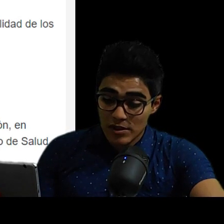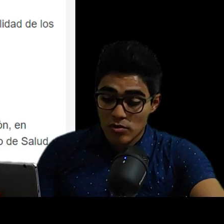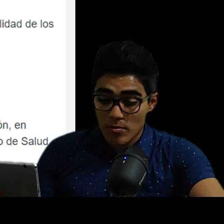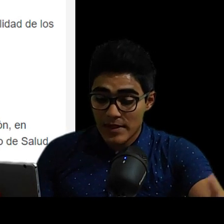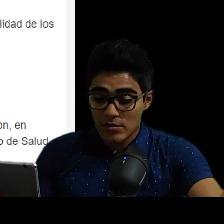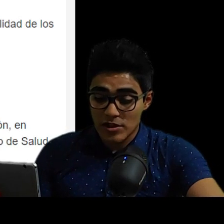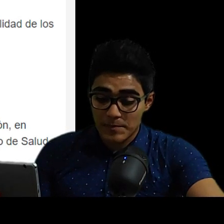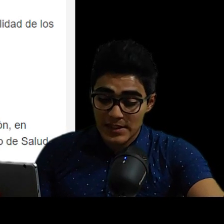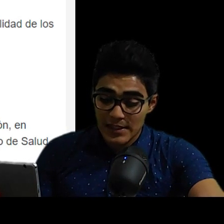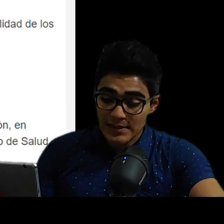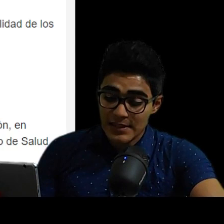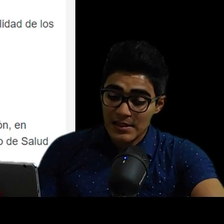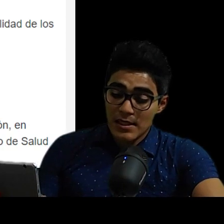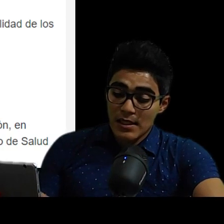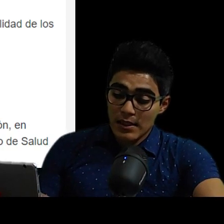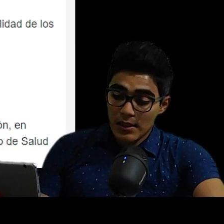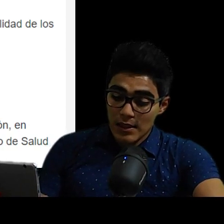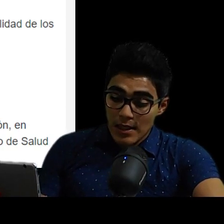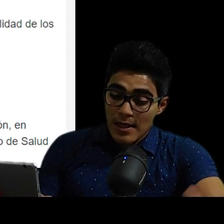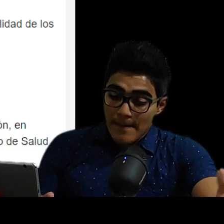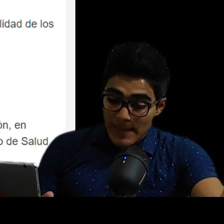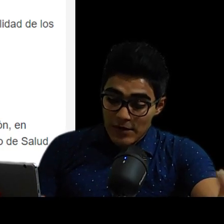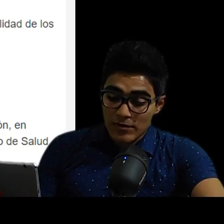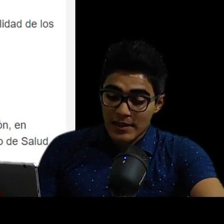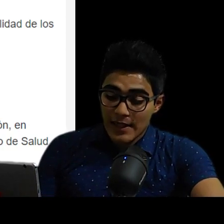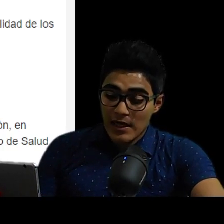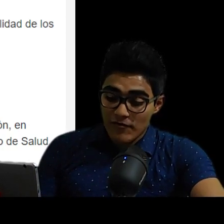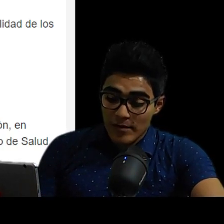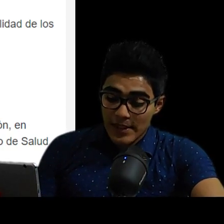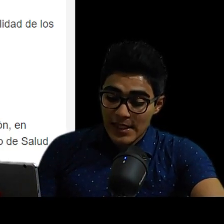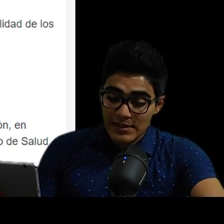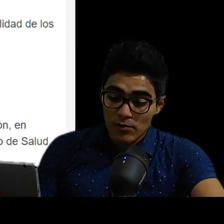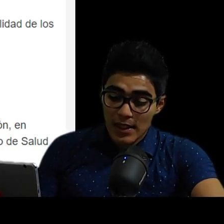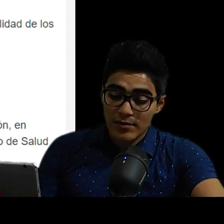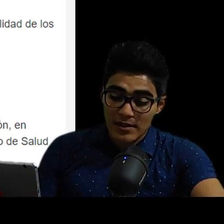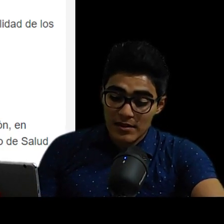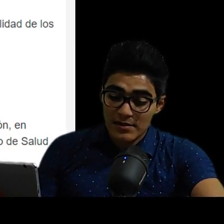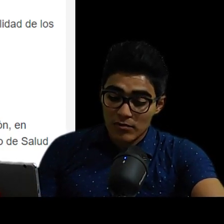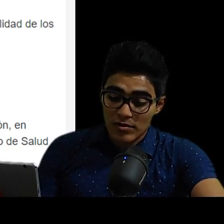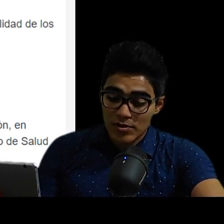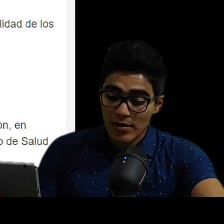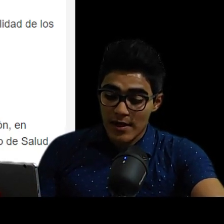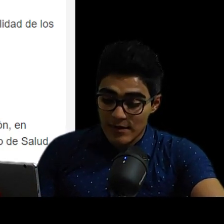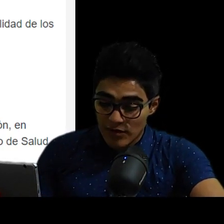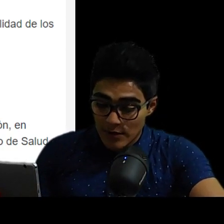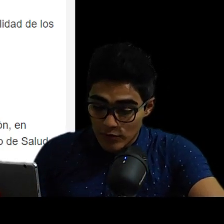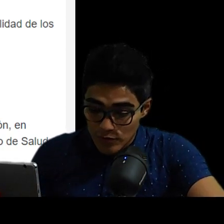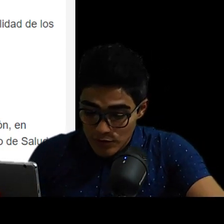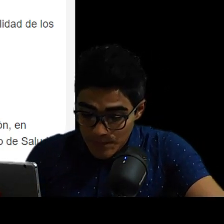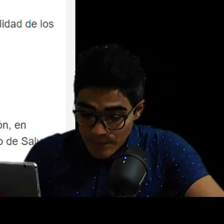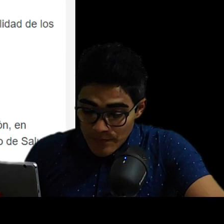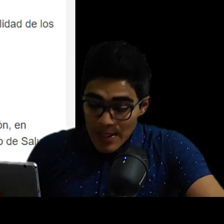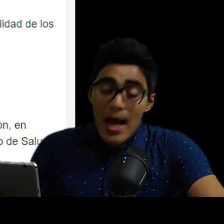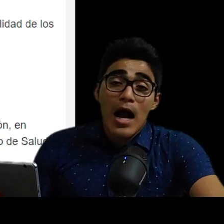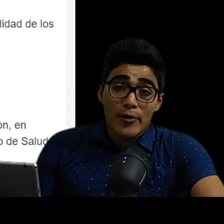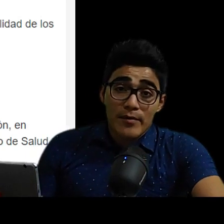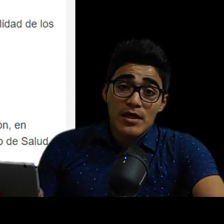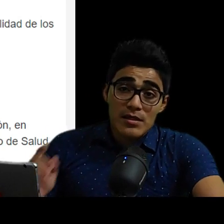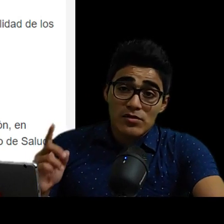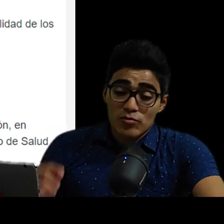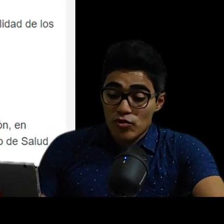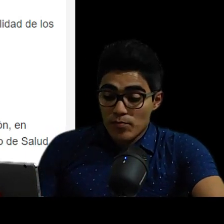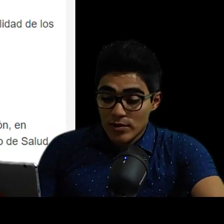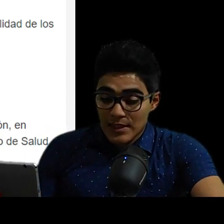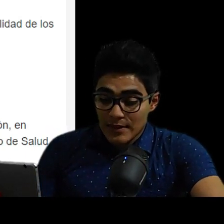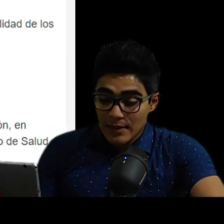las profesiones como médicos especialistas, médico general, enfermería, cirujano, dentista, nutrición, entre otros. Ahora